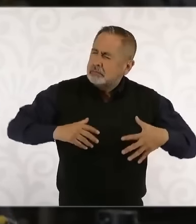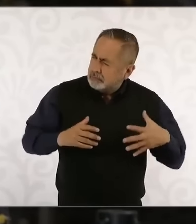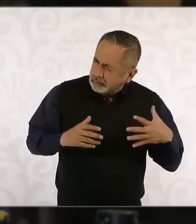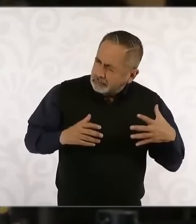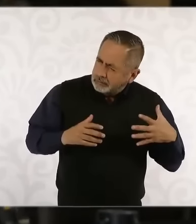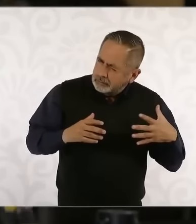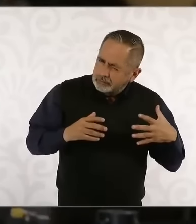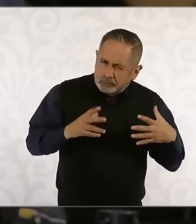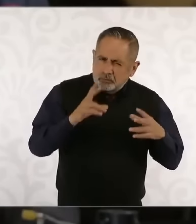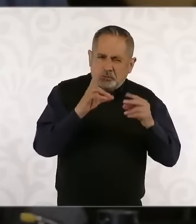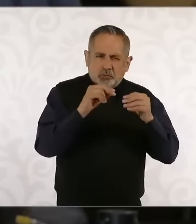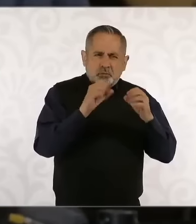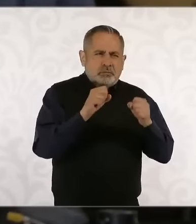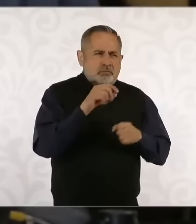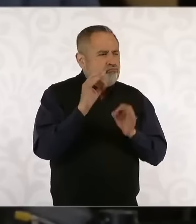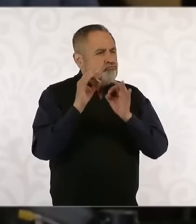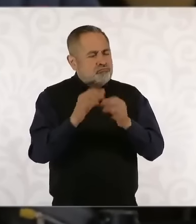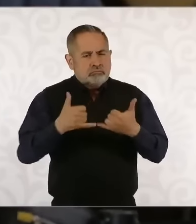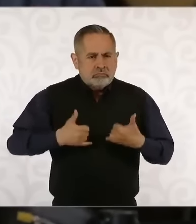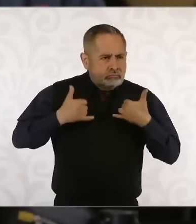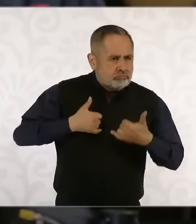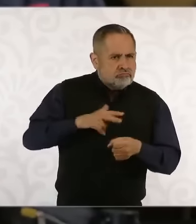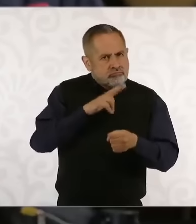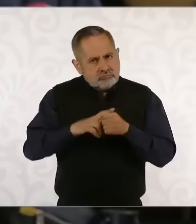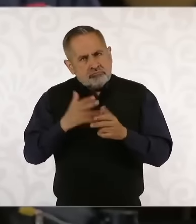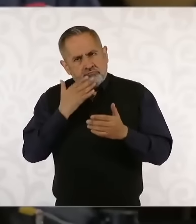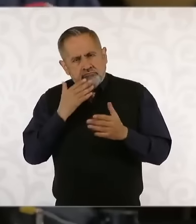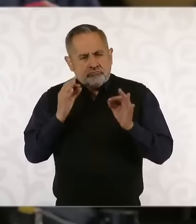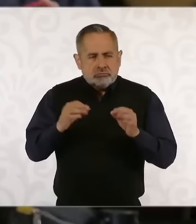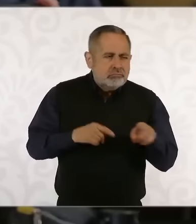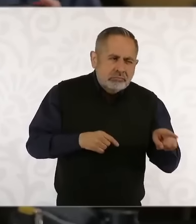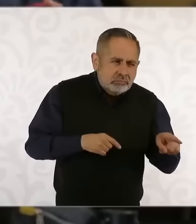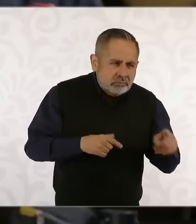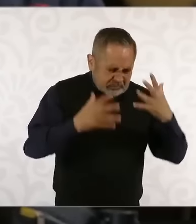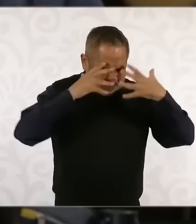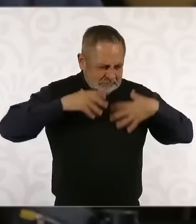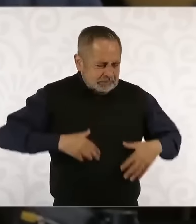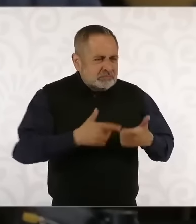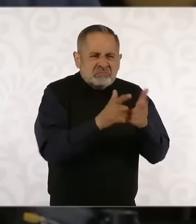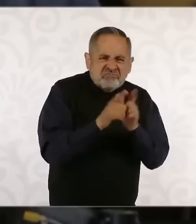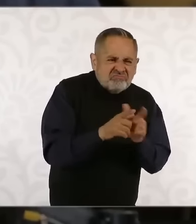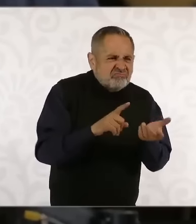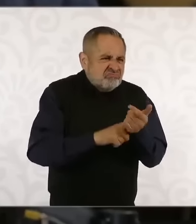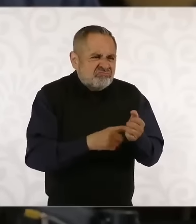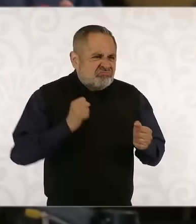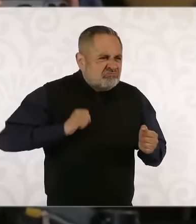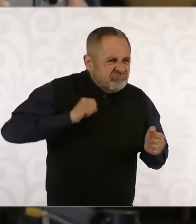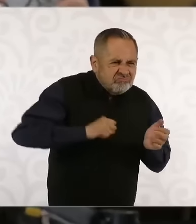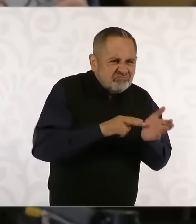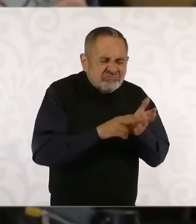común cuando se presenta este grupo que yo había comentado, el llamado grupo Bloque Negro, pero había uno de